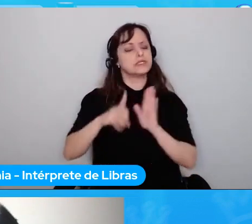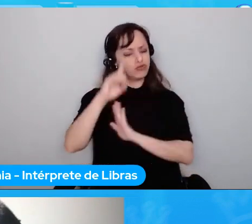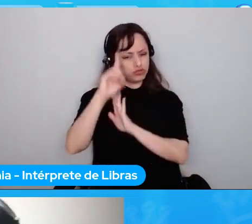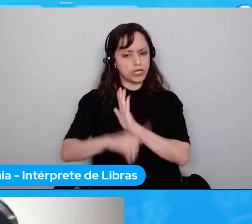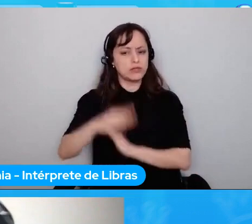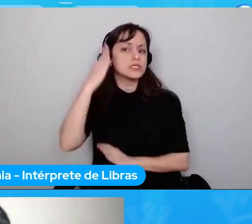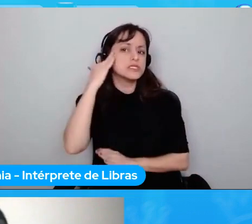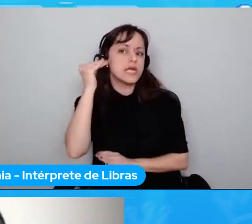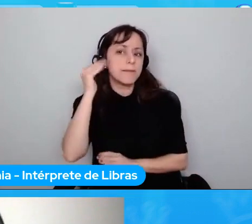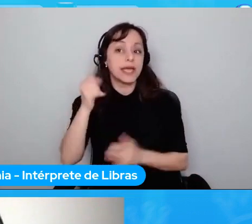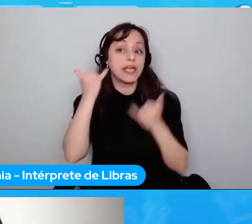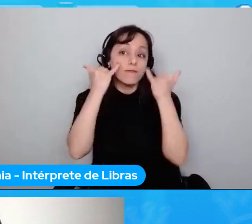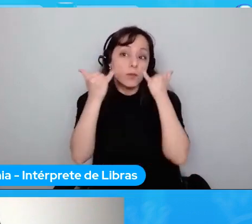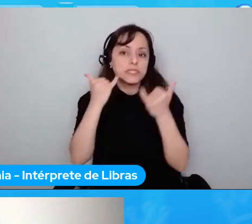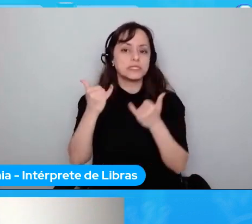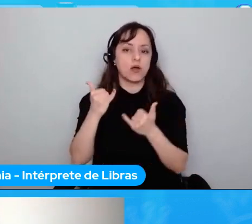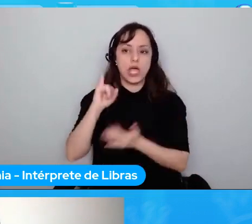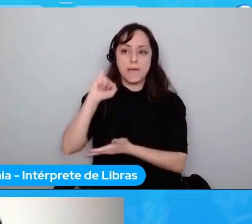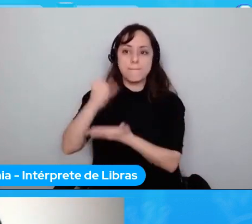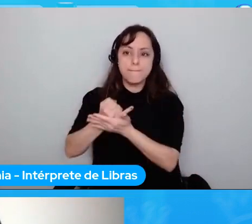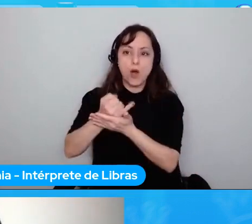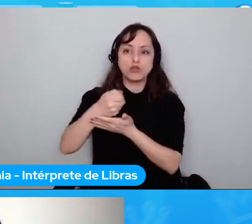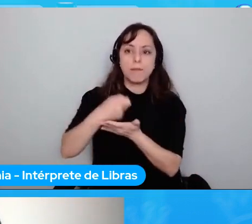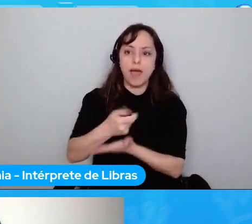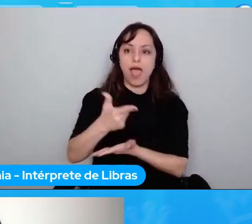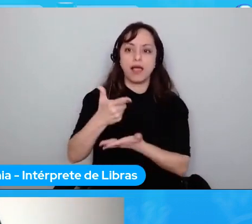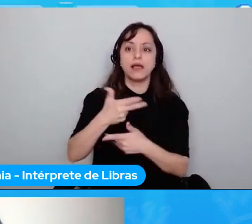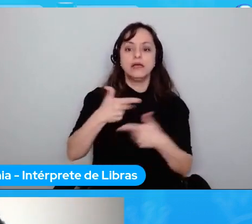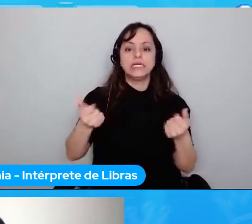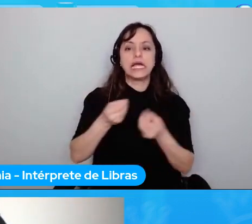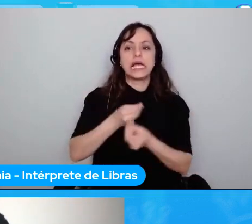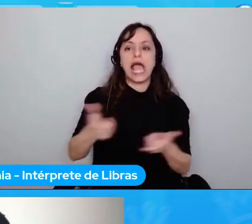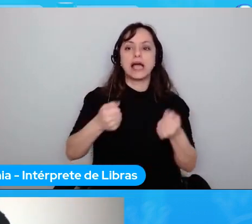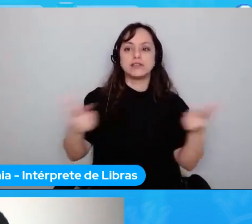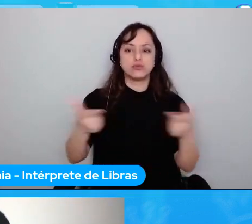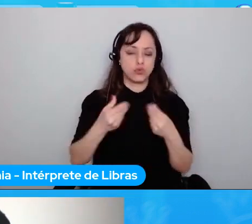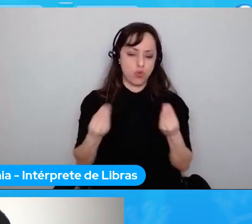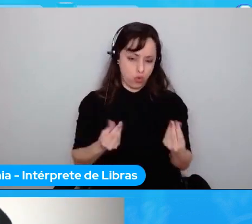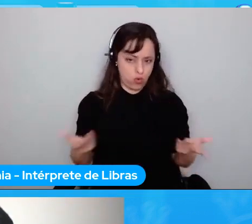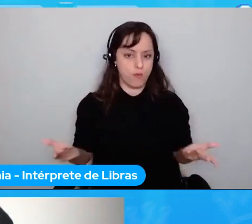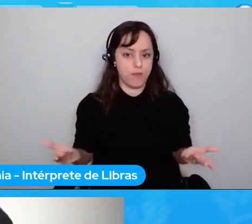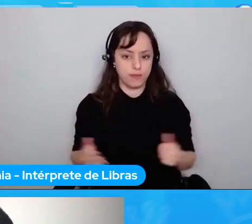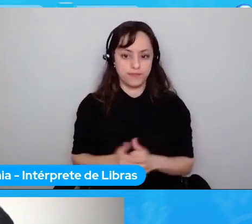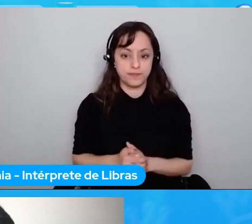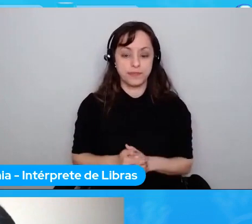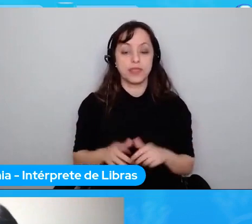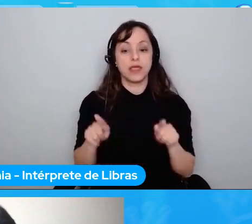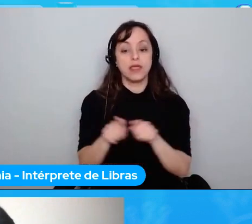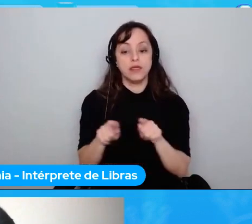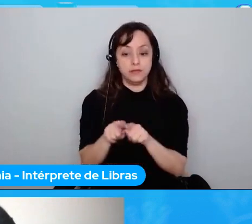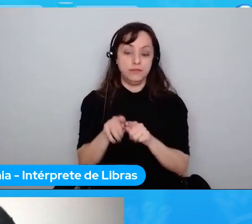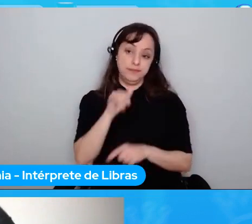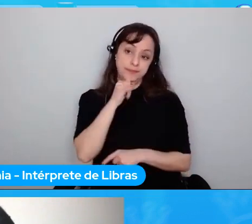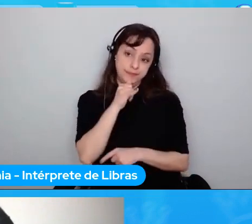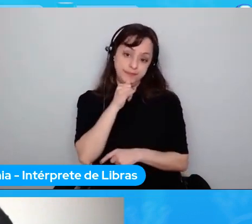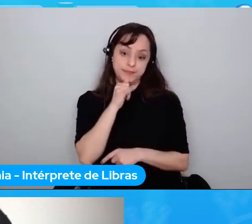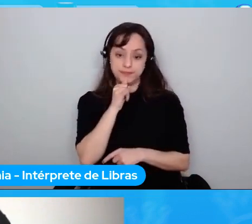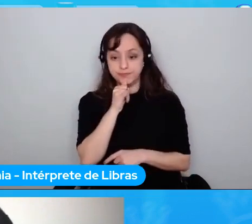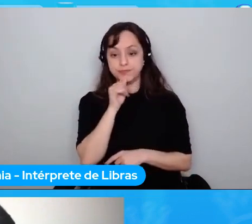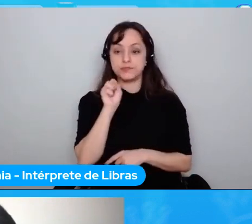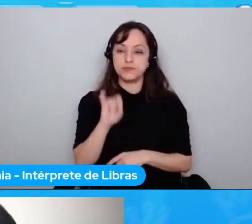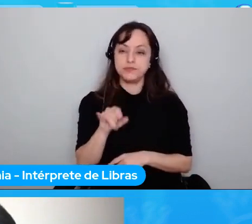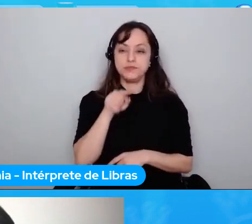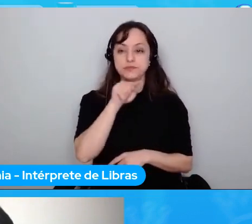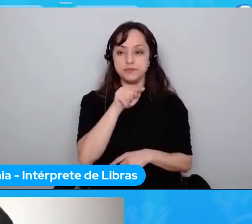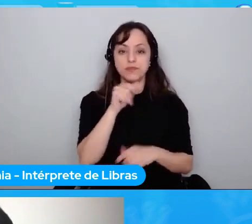lo que se está haciendo con sus recursos, ¿no? A través de esta disponibilidad de los datos. Y con relación a los, por ejemplo, cuando ustedes extraen los